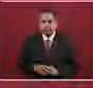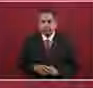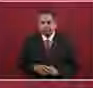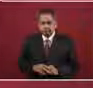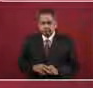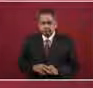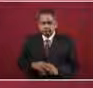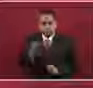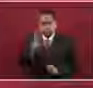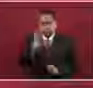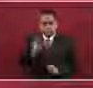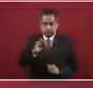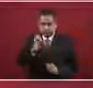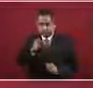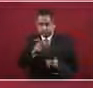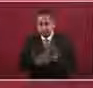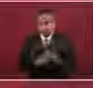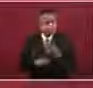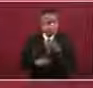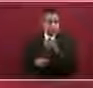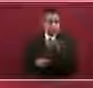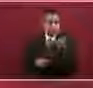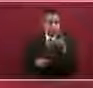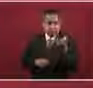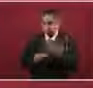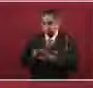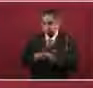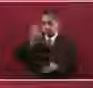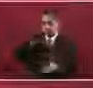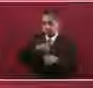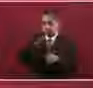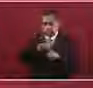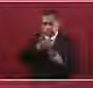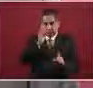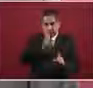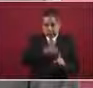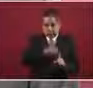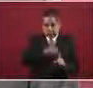Si son 300 de mayoría,